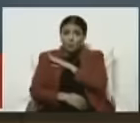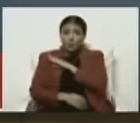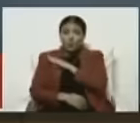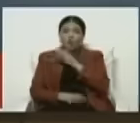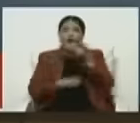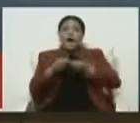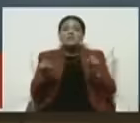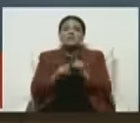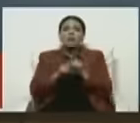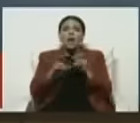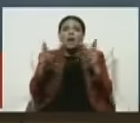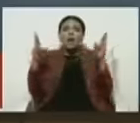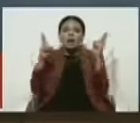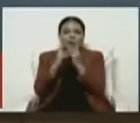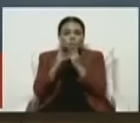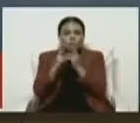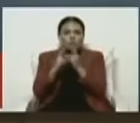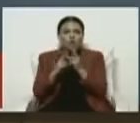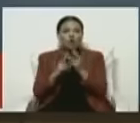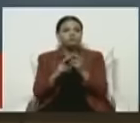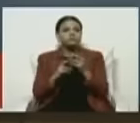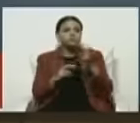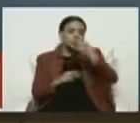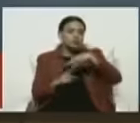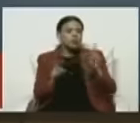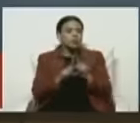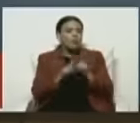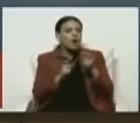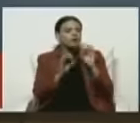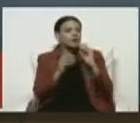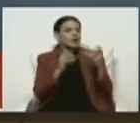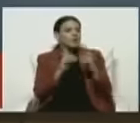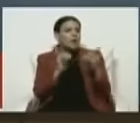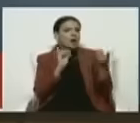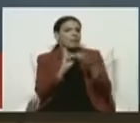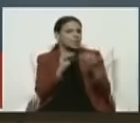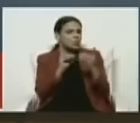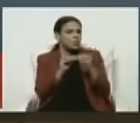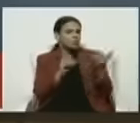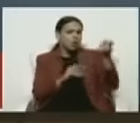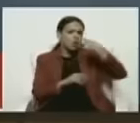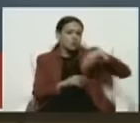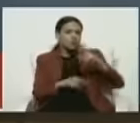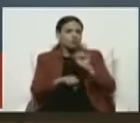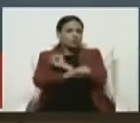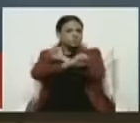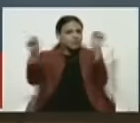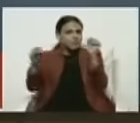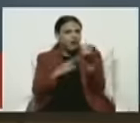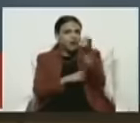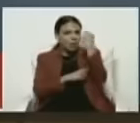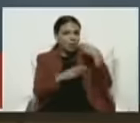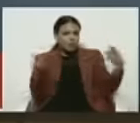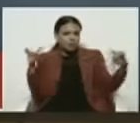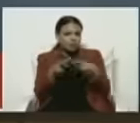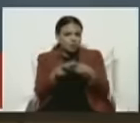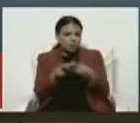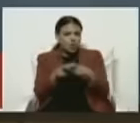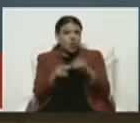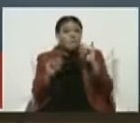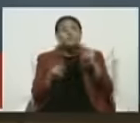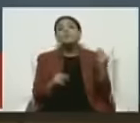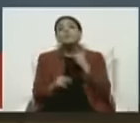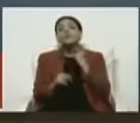reunión telemática que tuve el día de ayer, entre tempranas horas de la mañana, con la Fiscal General de